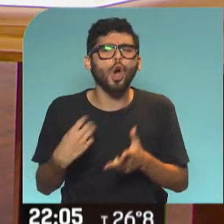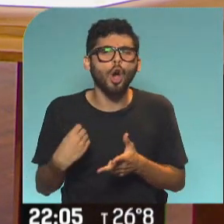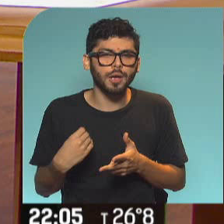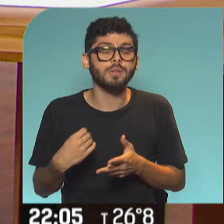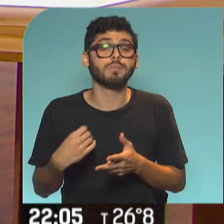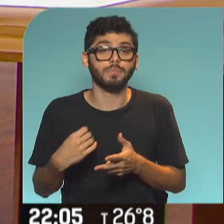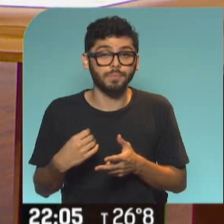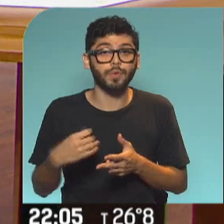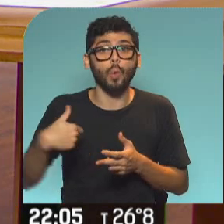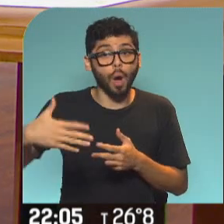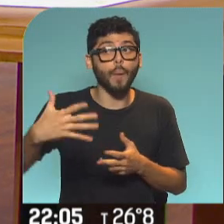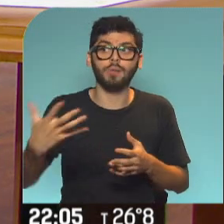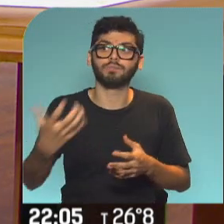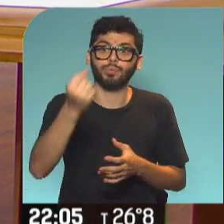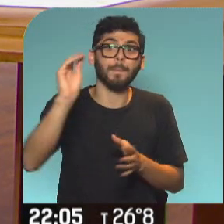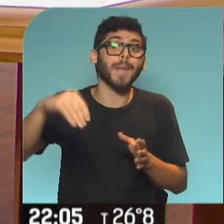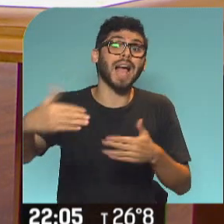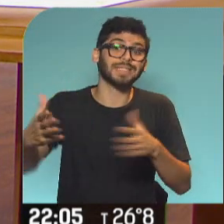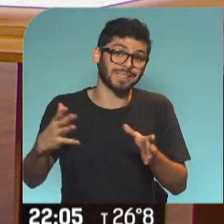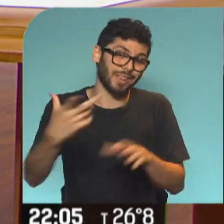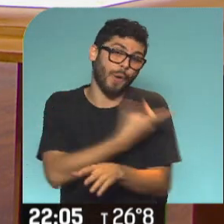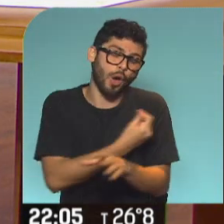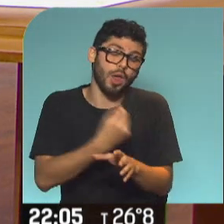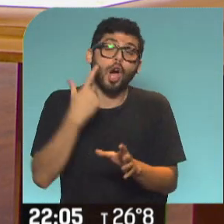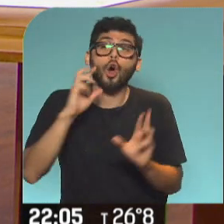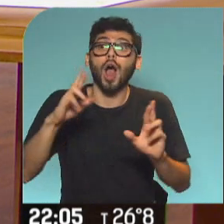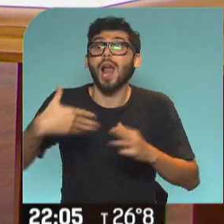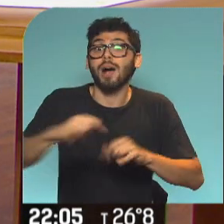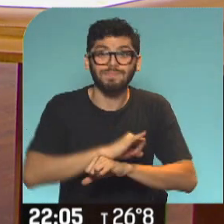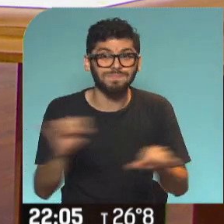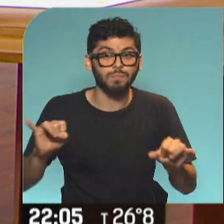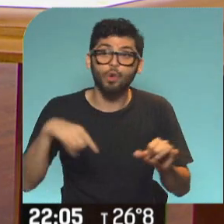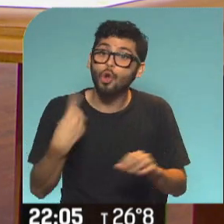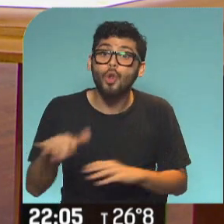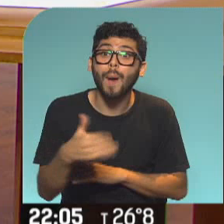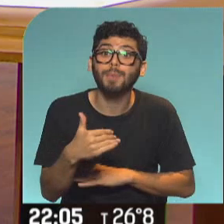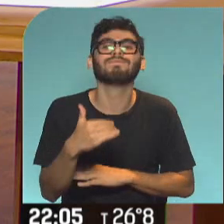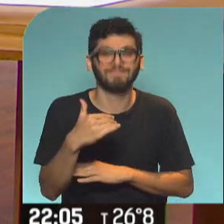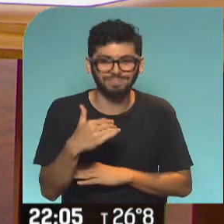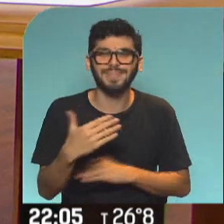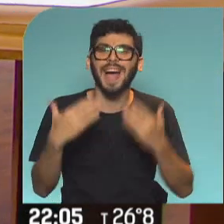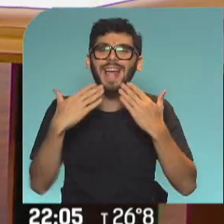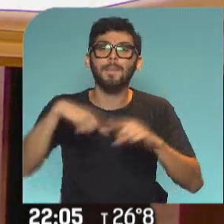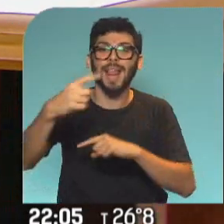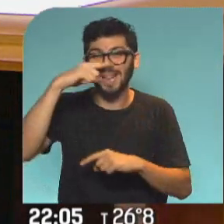inminente la adquisición de más dosis. En breve se sabrá. Las esperamos. Las esperamos. ¿Nos vamos? Obviamente. Mañana Gracias. a las 19. Hasta mañana. Adiós.